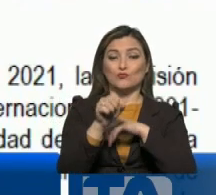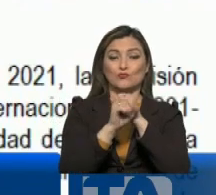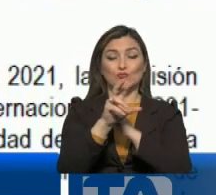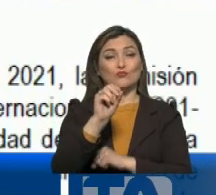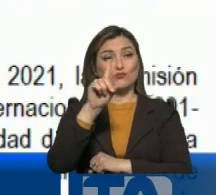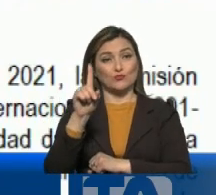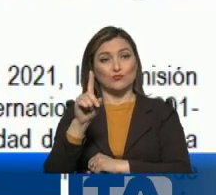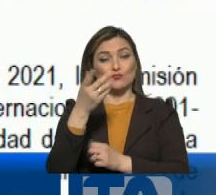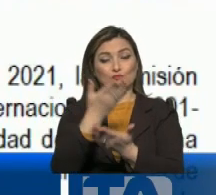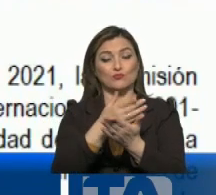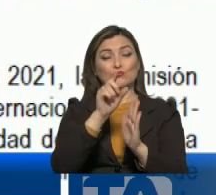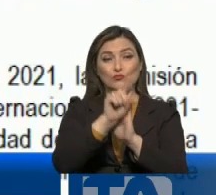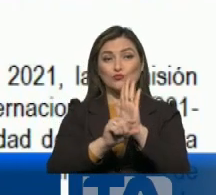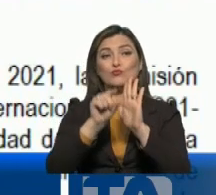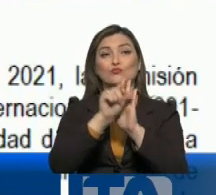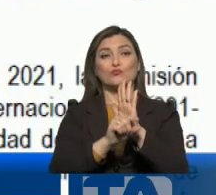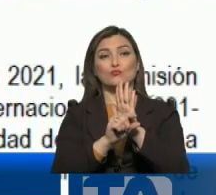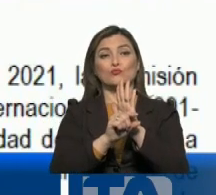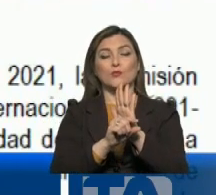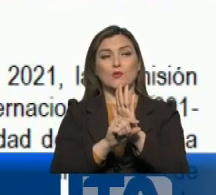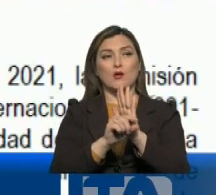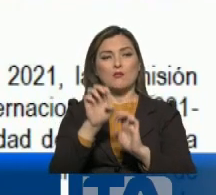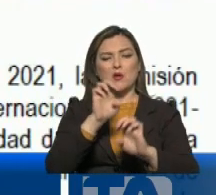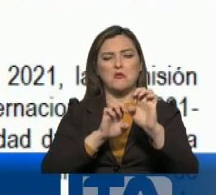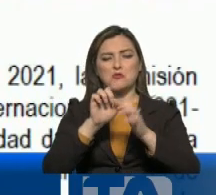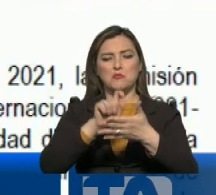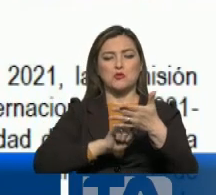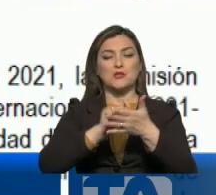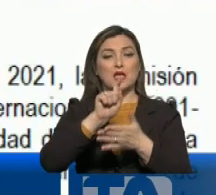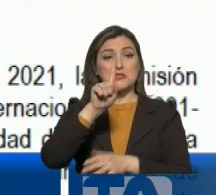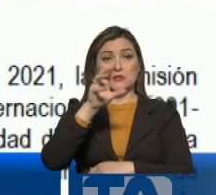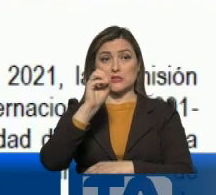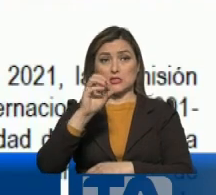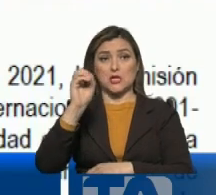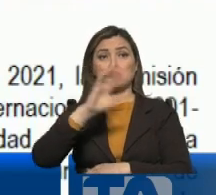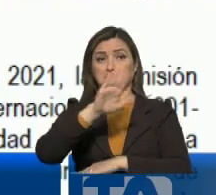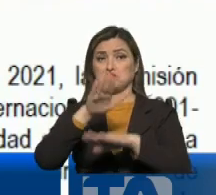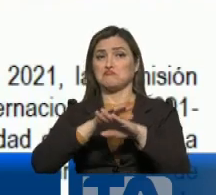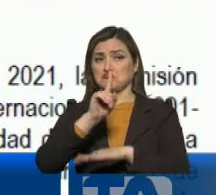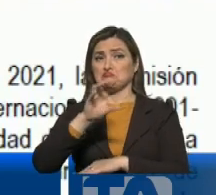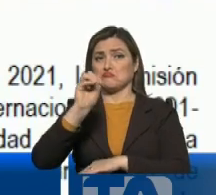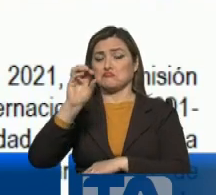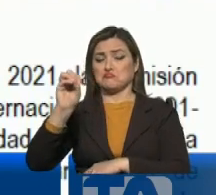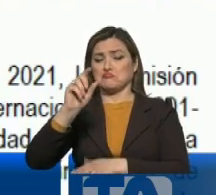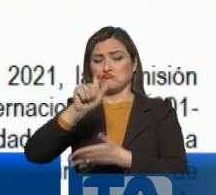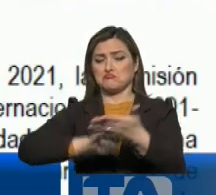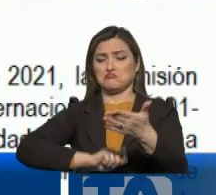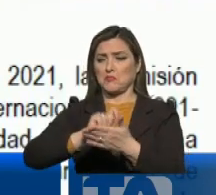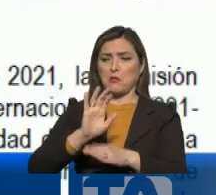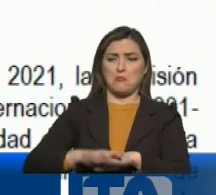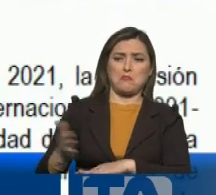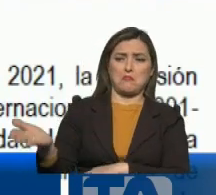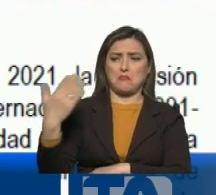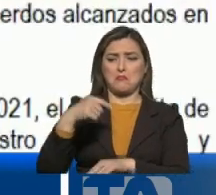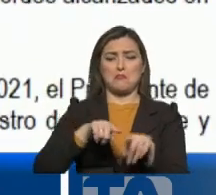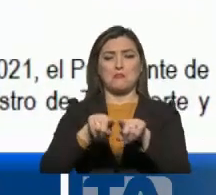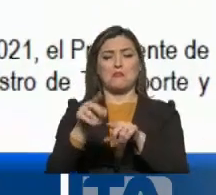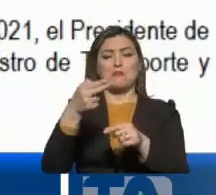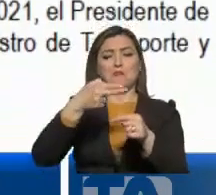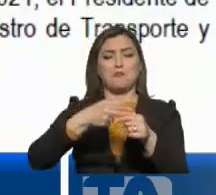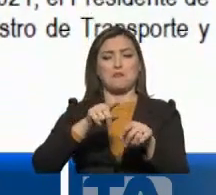la oferta presentada por la compañía obtuvo una puntuación total de 100 puntos sobre 100 por lo que fue convocada a la siguiente fase del concurso